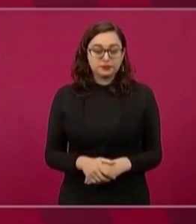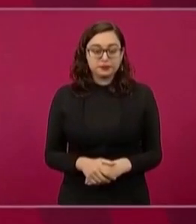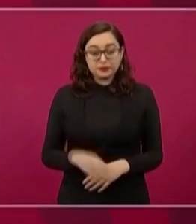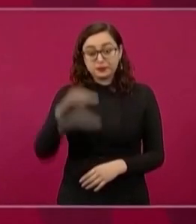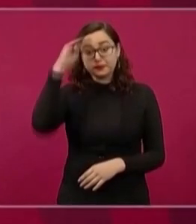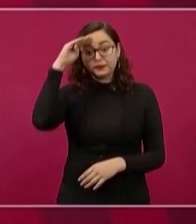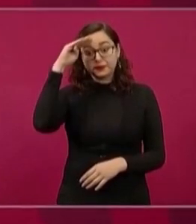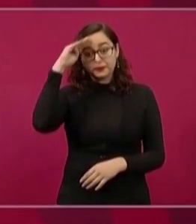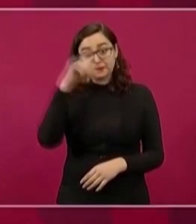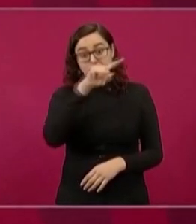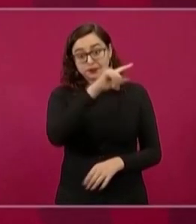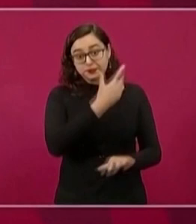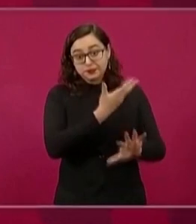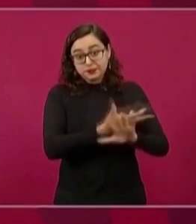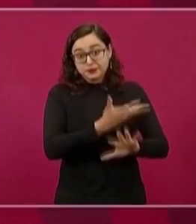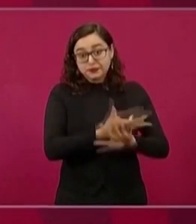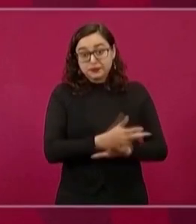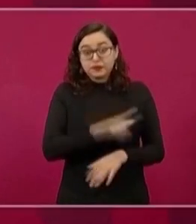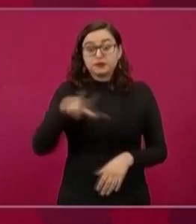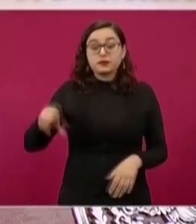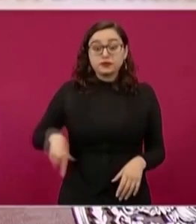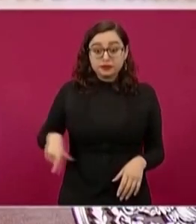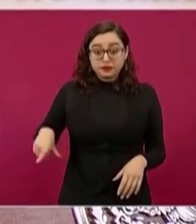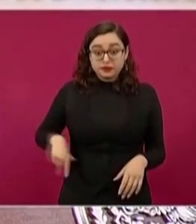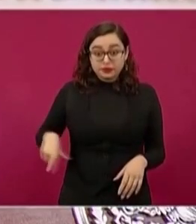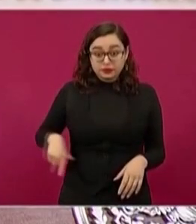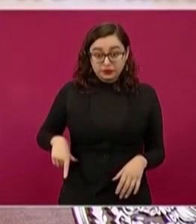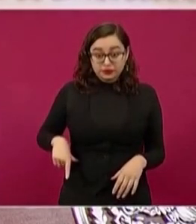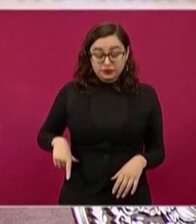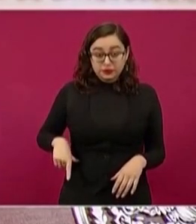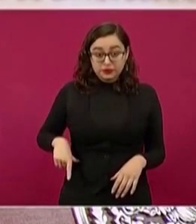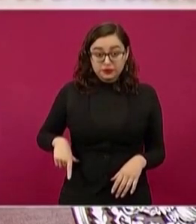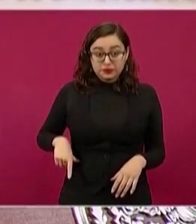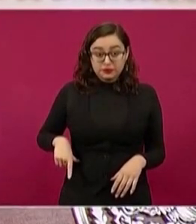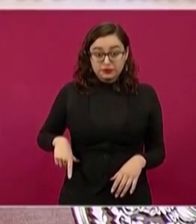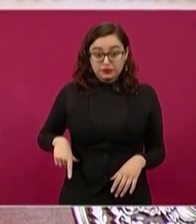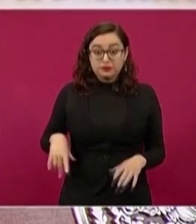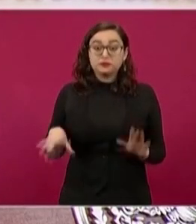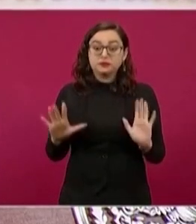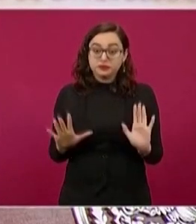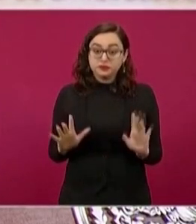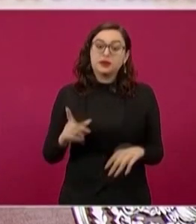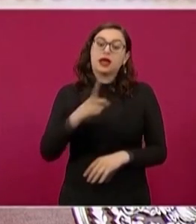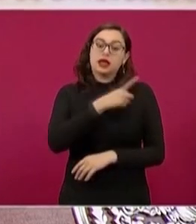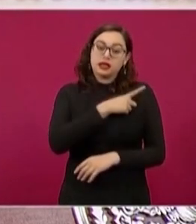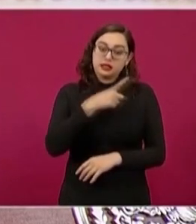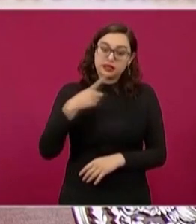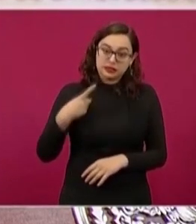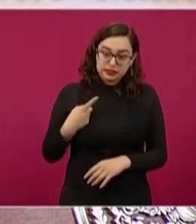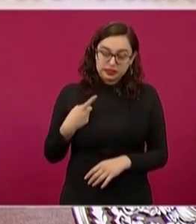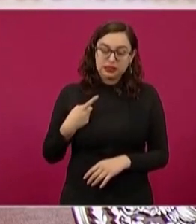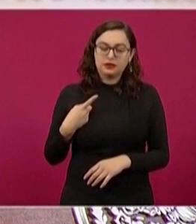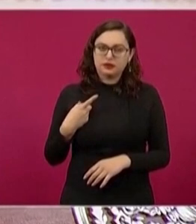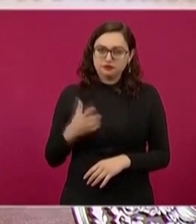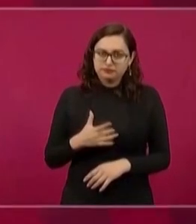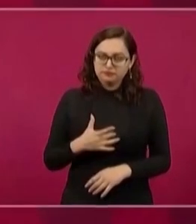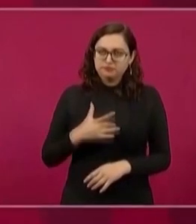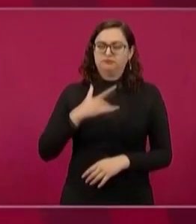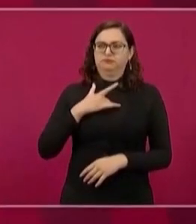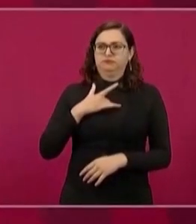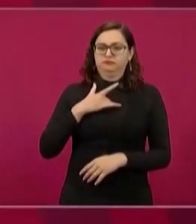gobierno de Estados Unidos debe actuar con humanismo.